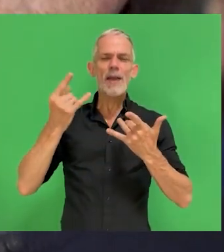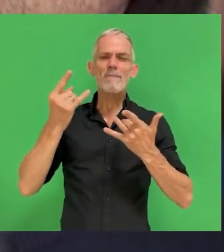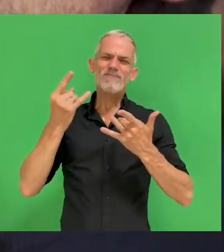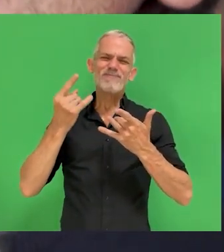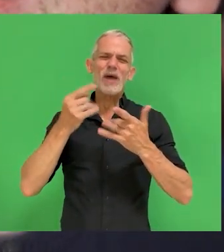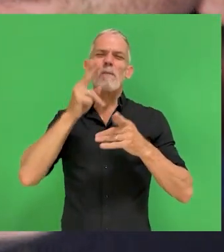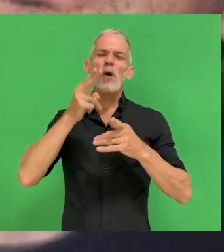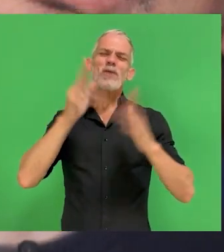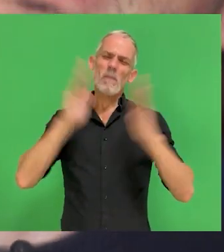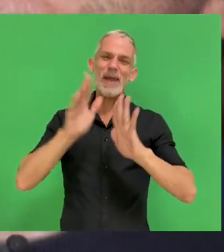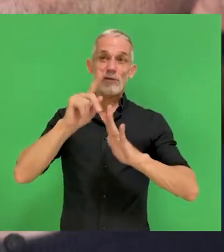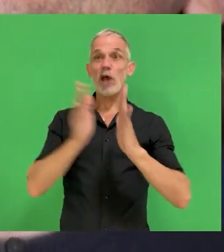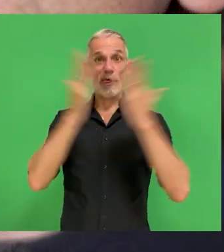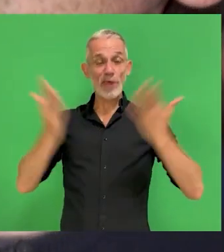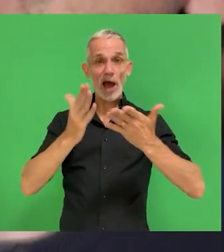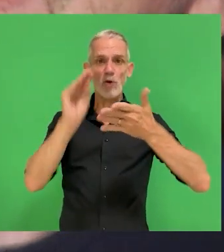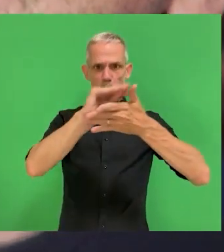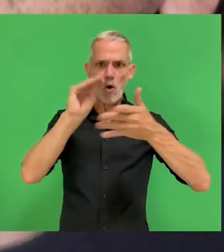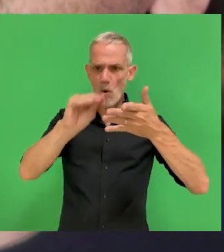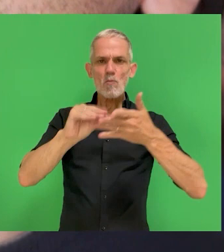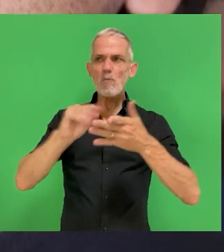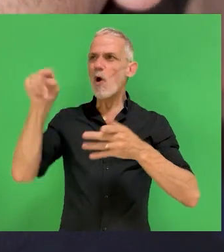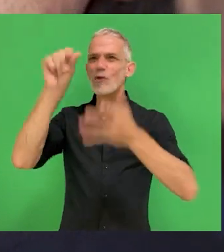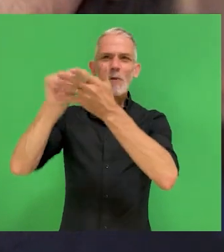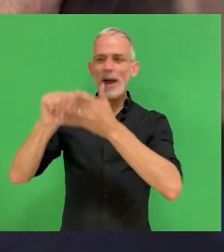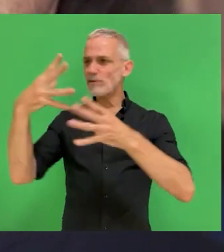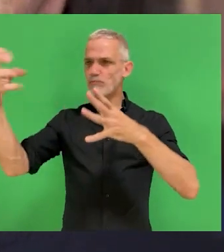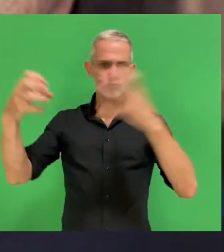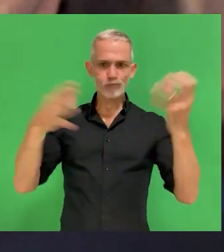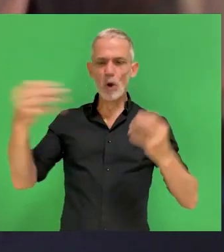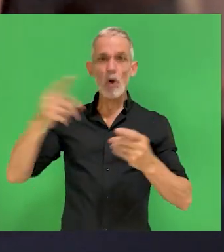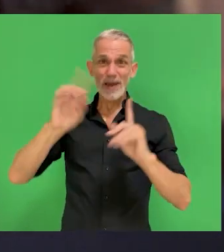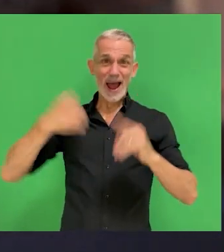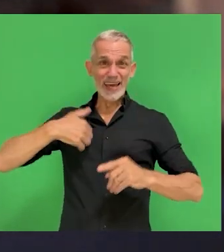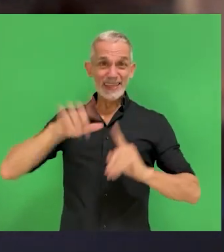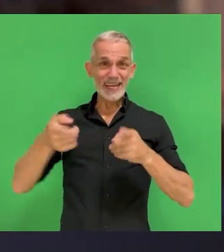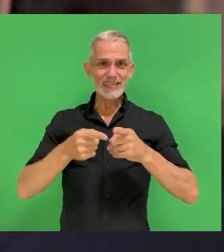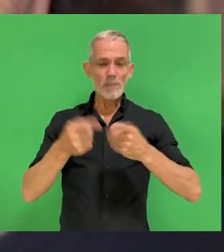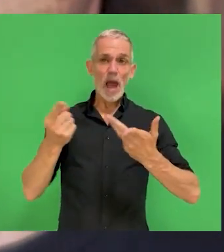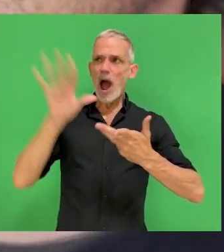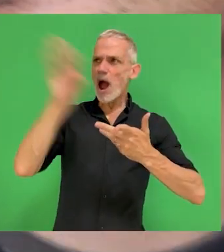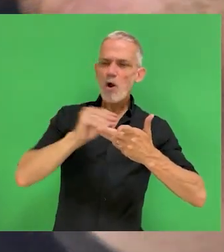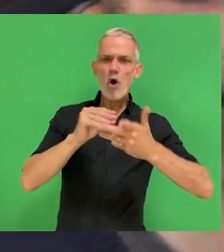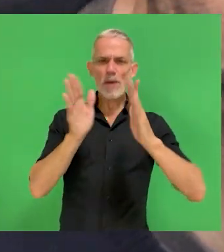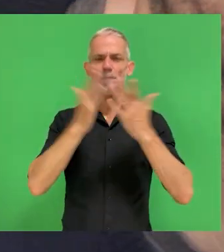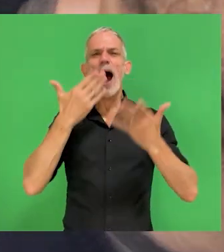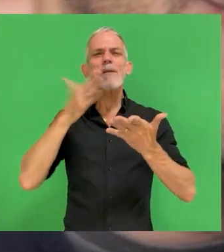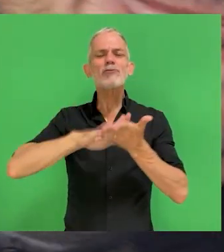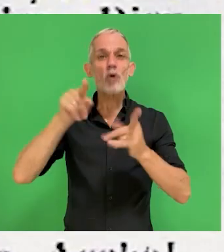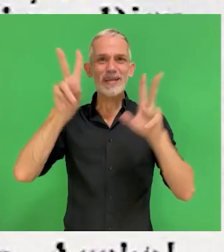entonces salió en muchos diarios, eso lo levantan diarios de otros países, hasta los diarios de acá tienen que un poco hablar del